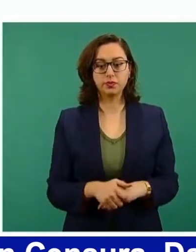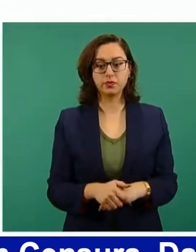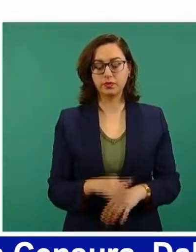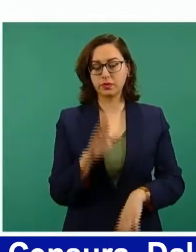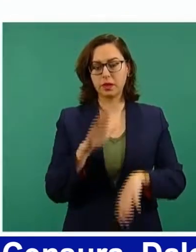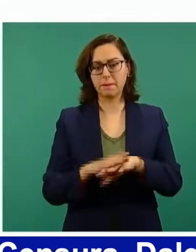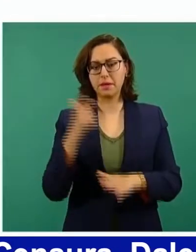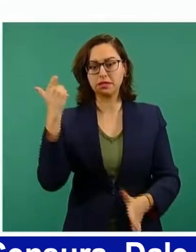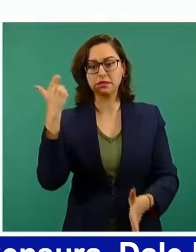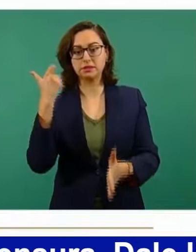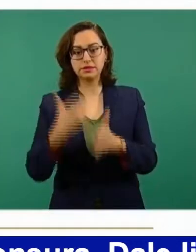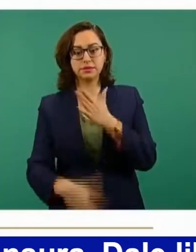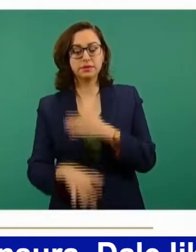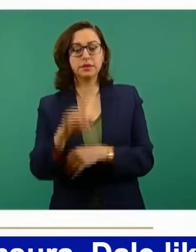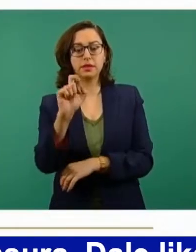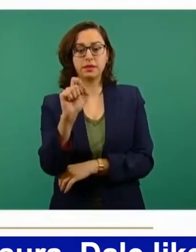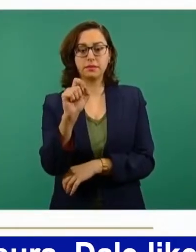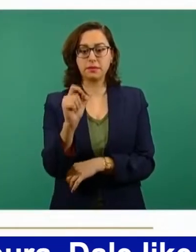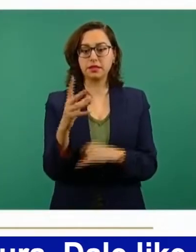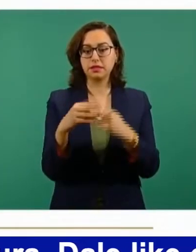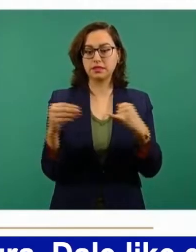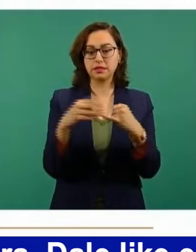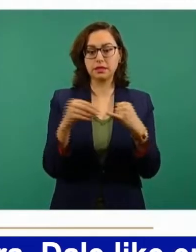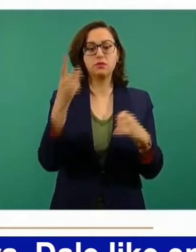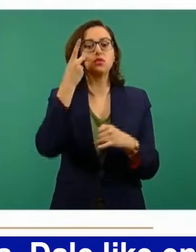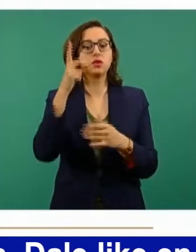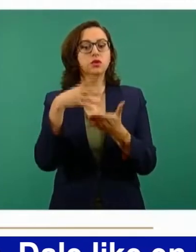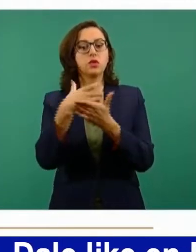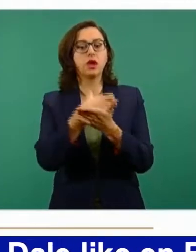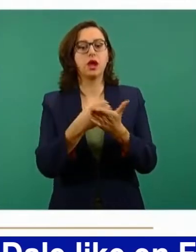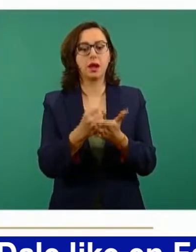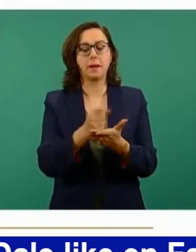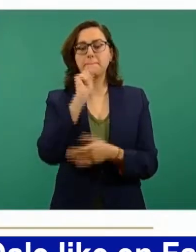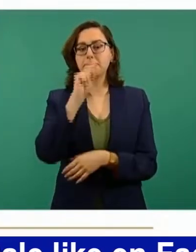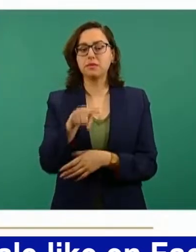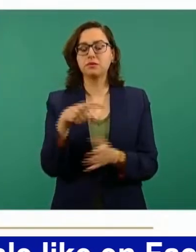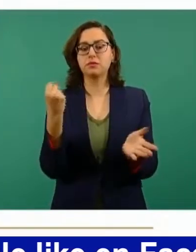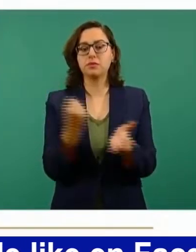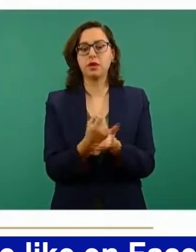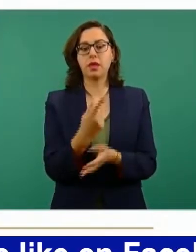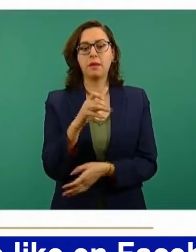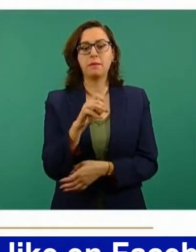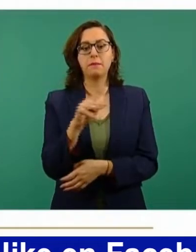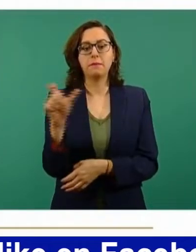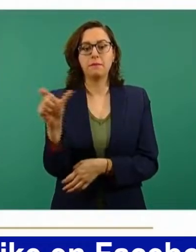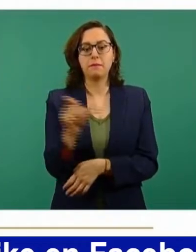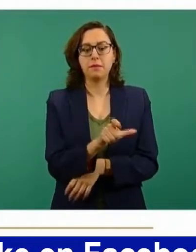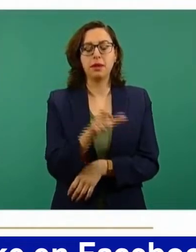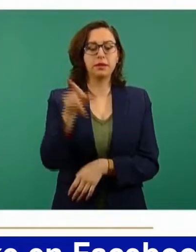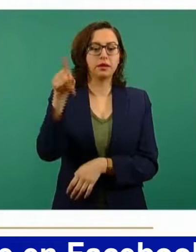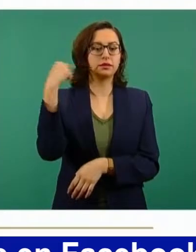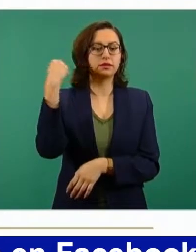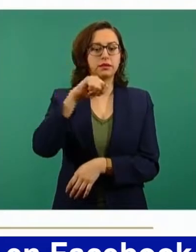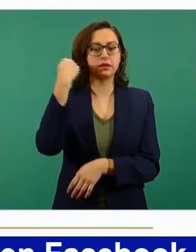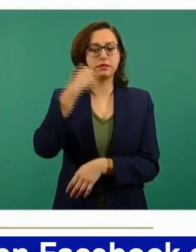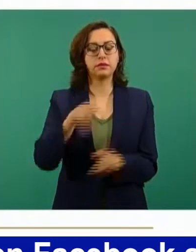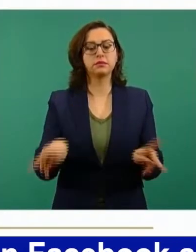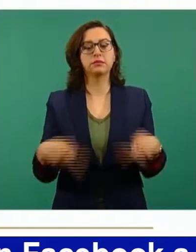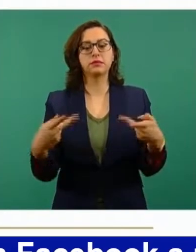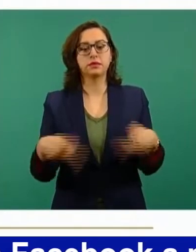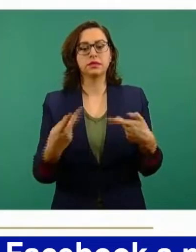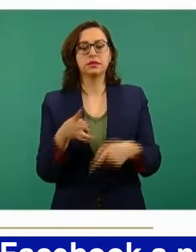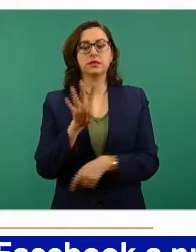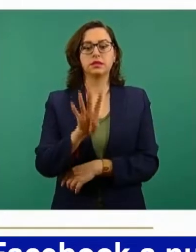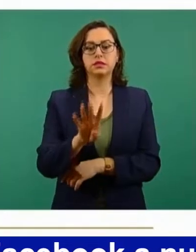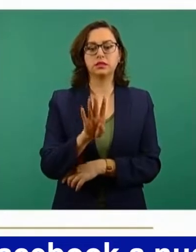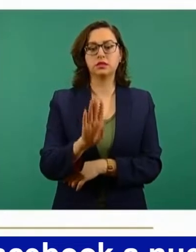más bajo, con 20 centavos, una vez más lo encontramos en la franquicia Pemex en Tabasco, con un precio promedio al público de 19 pesos